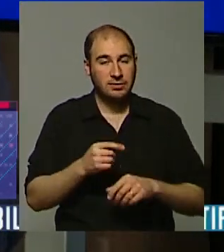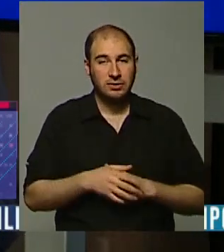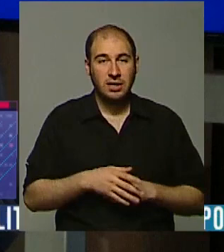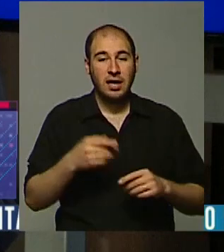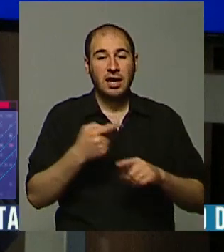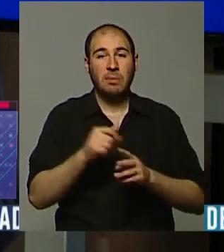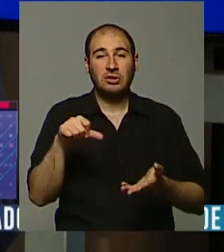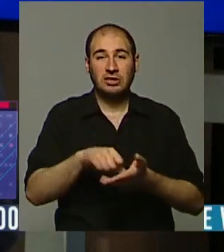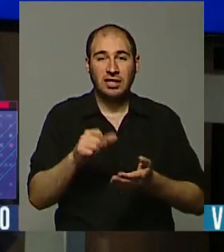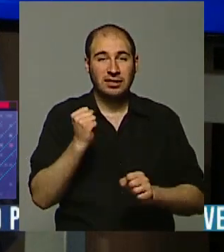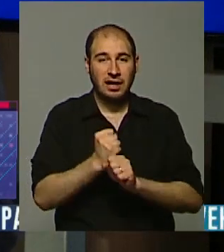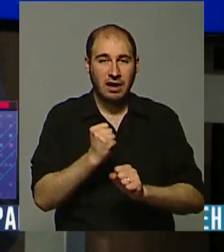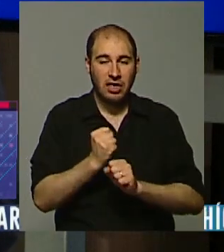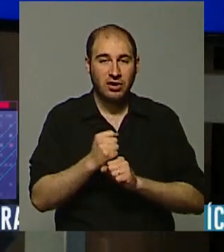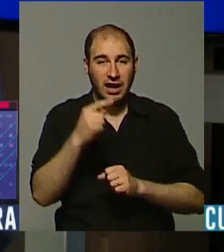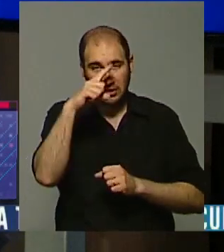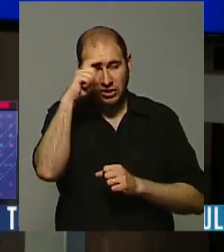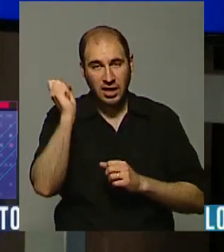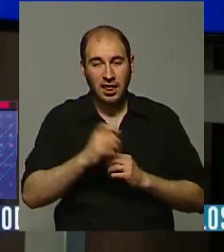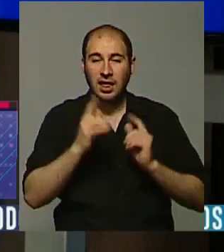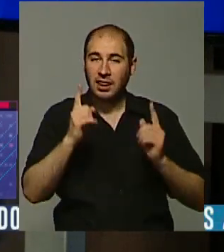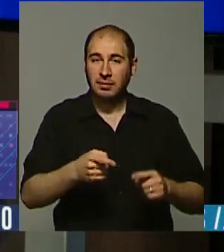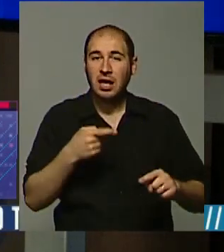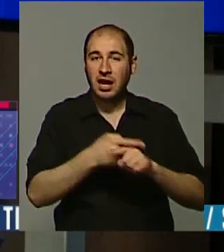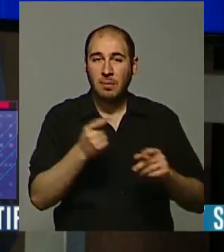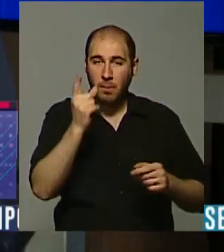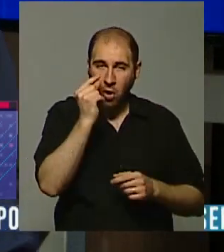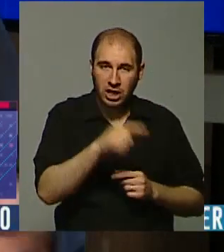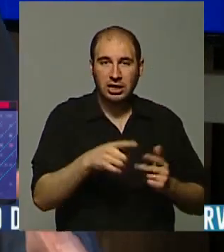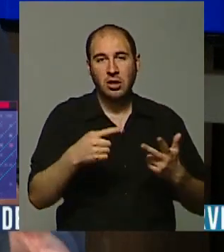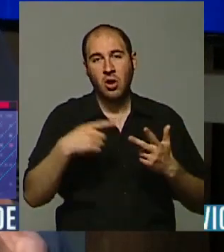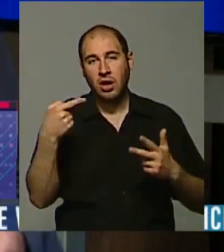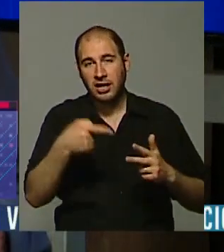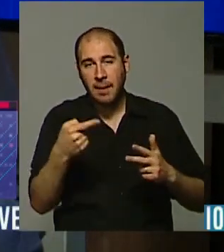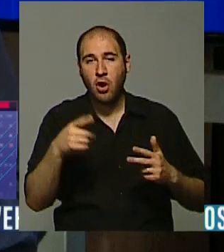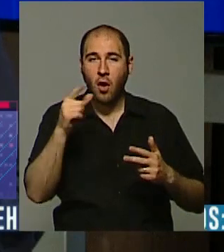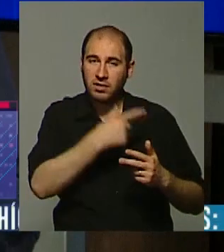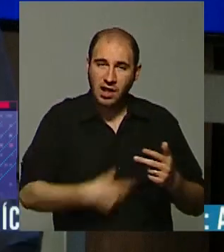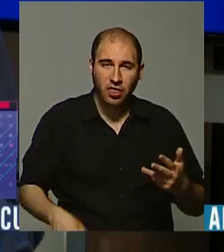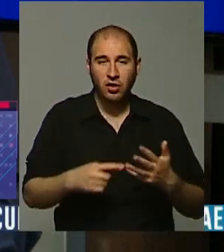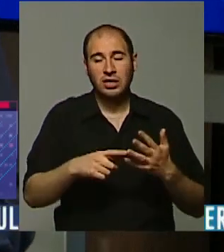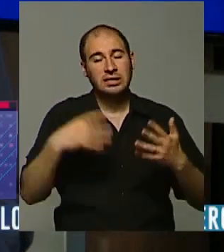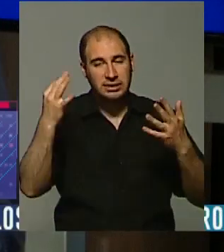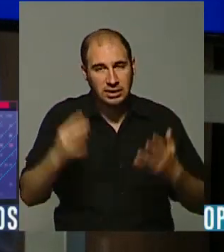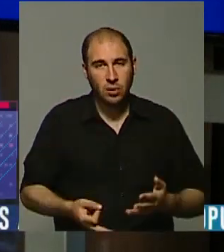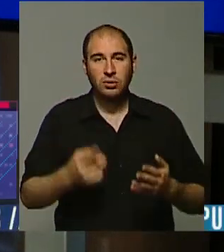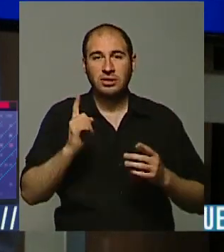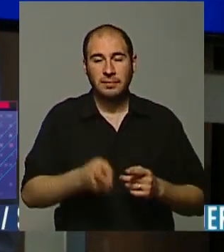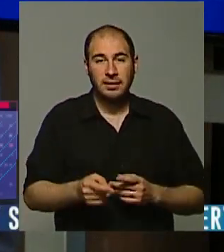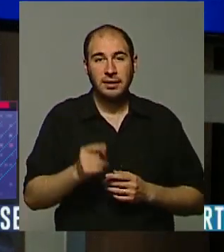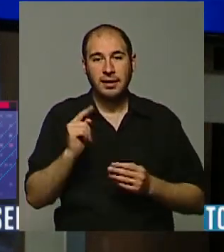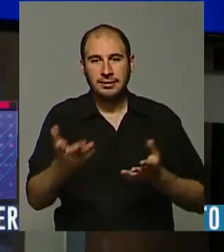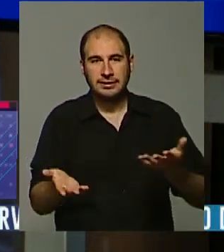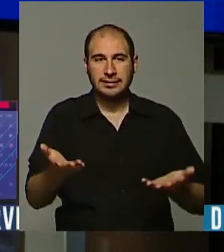la central trabajadora a nivel nacional, tiene reclamos del sector político, tiene reclamos de los gobernadores y seguramente va a tener que intentando